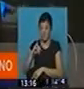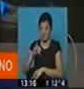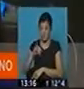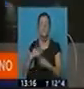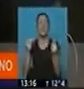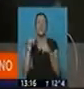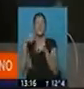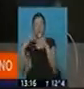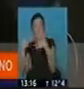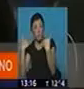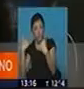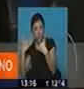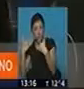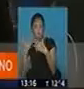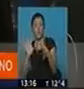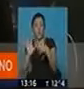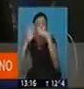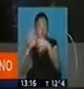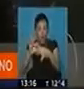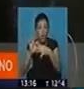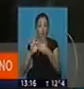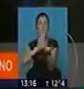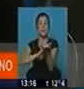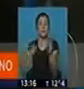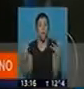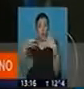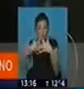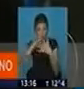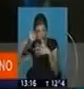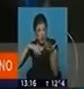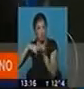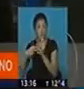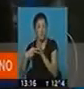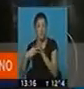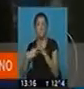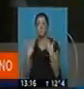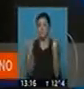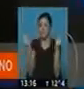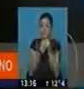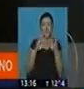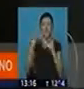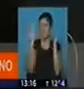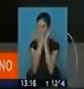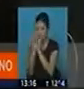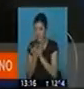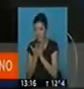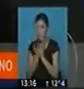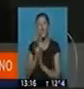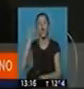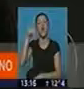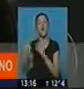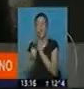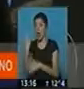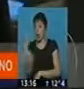afectó a Podemos la unión con Izquierda Unida? En definitiva, esta mañana en Podemos, que fue el único partido que hizo por lo menos público lo que es el